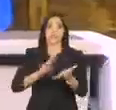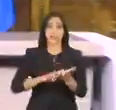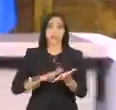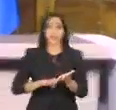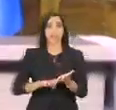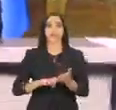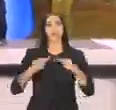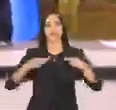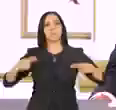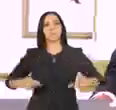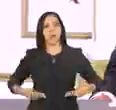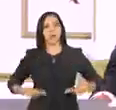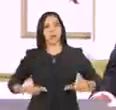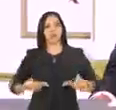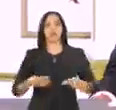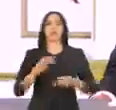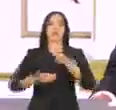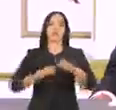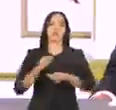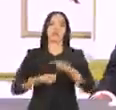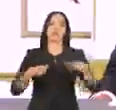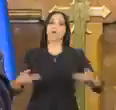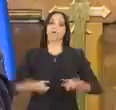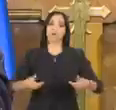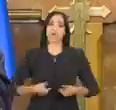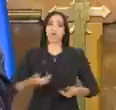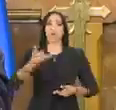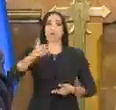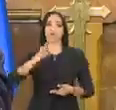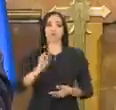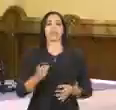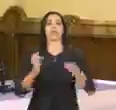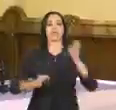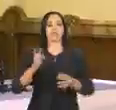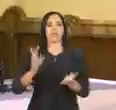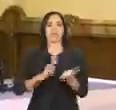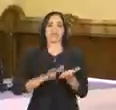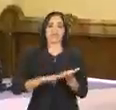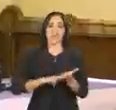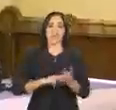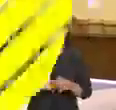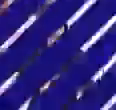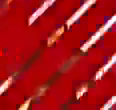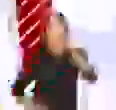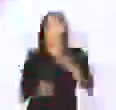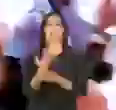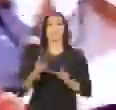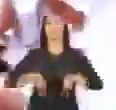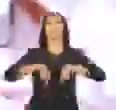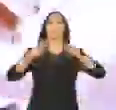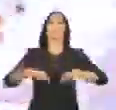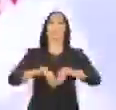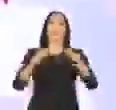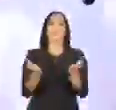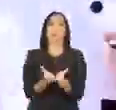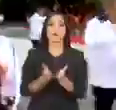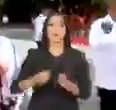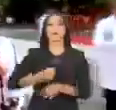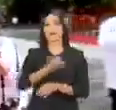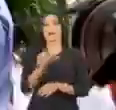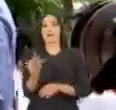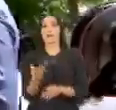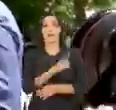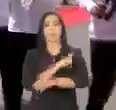civilización verdaderamente humana. Y además hacemos un gran esfuerzo para que haya justicia y verdad. Surge un nuevo mundo,